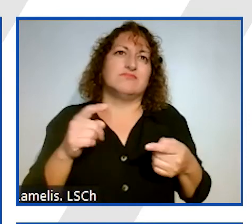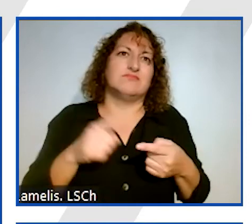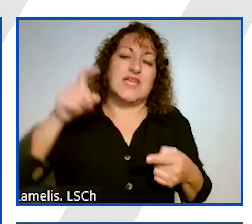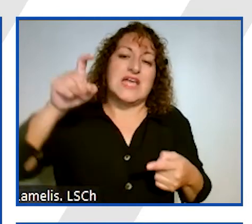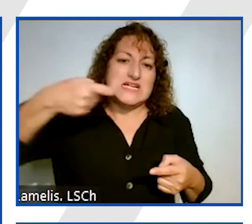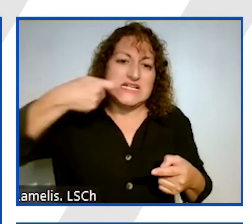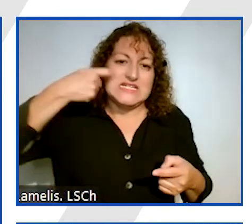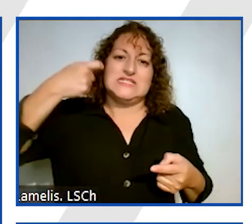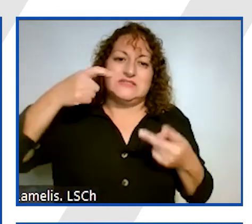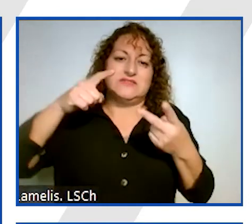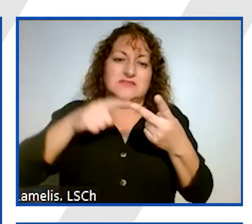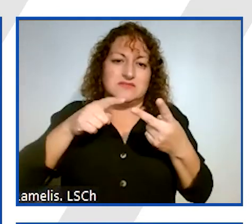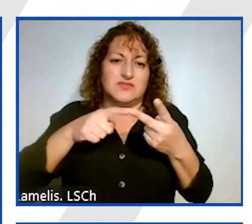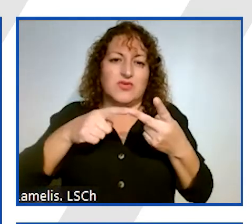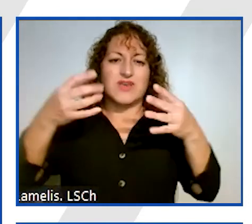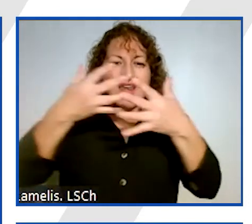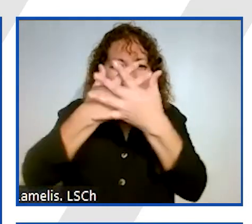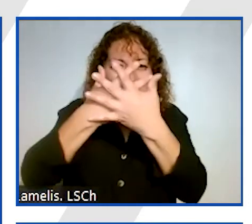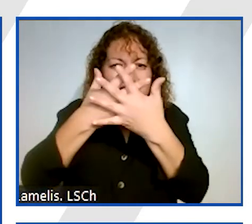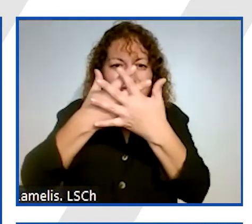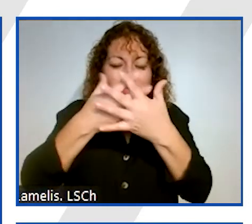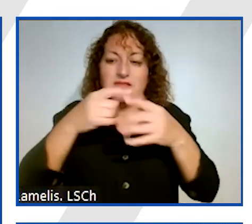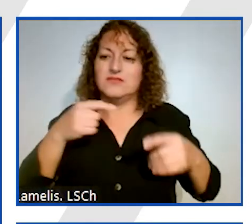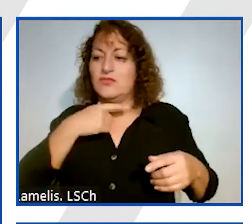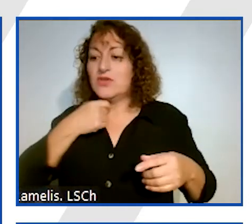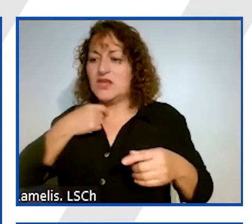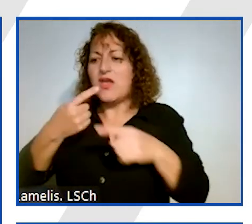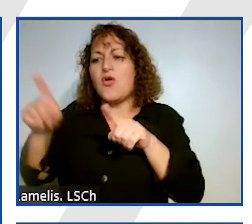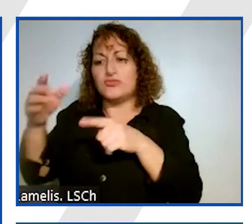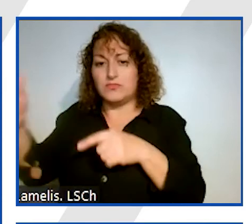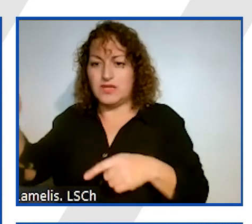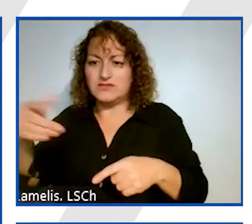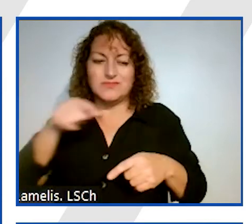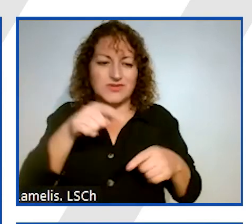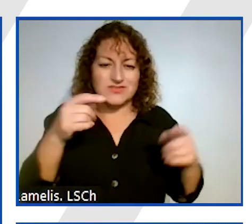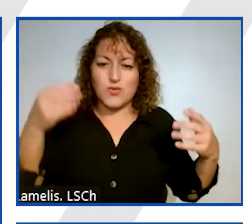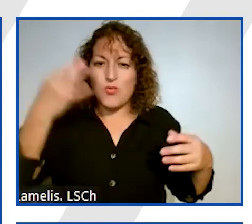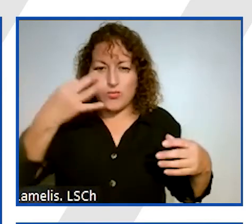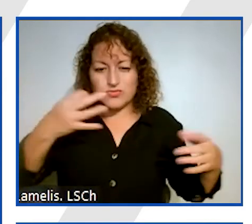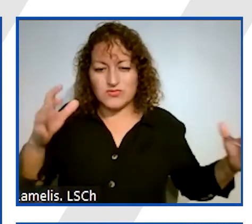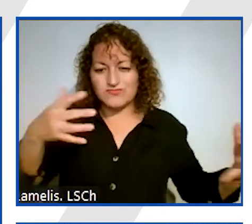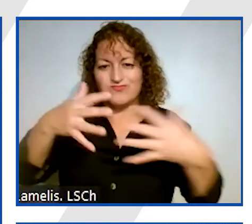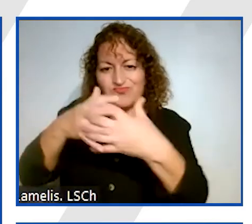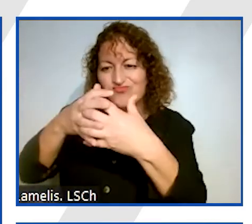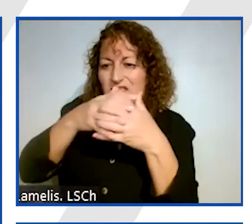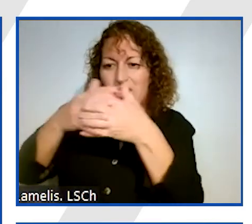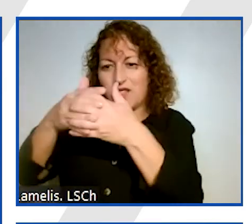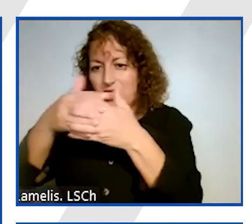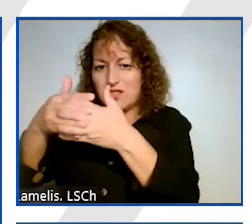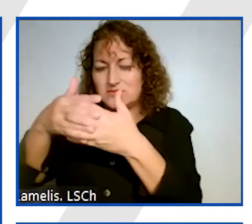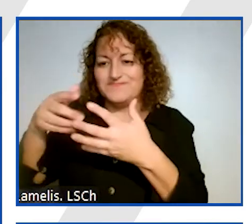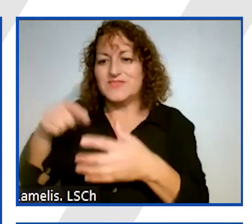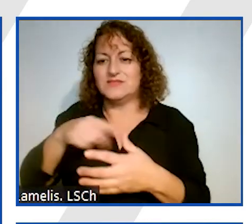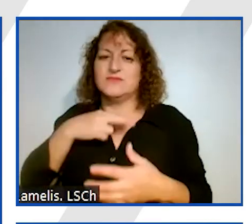ambiente que iba destinado a capturar otro animal. ¿Ya? Y esto es preocupante en el caso, por